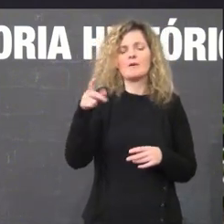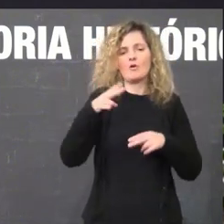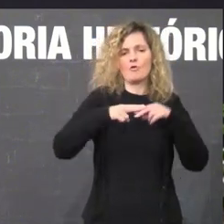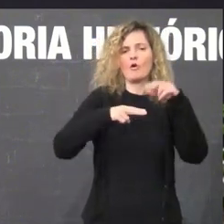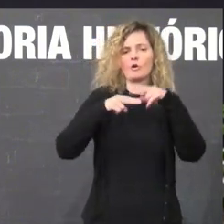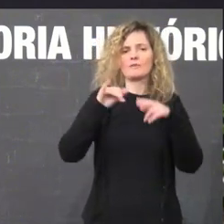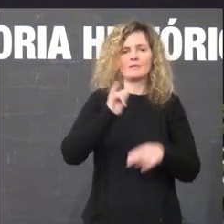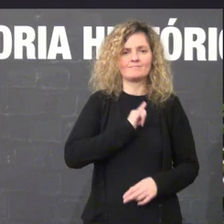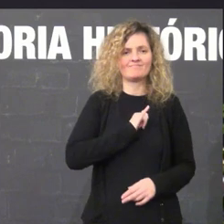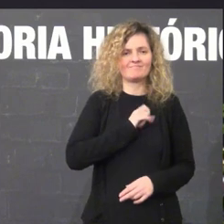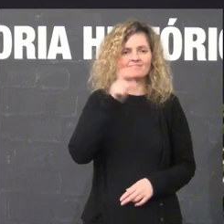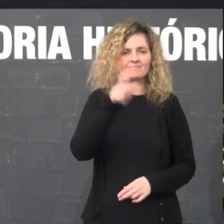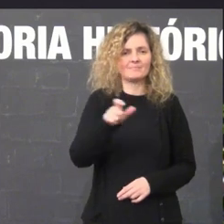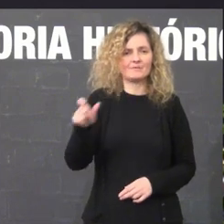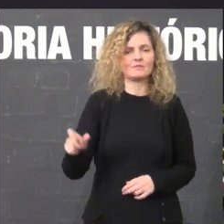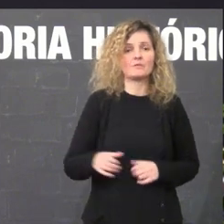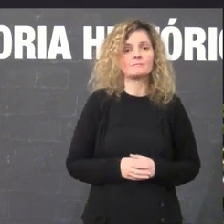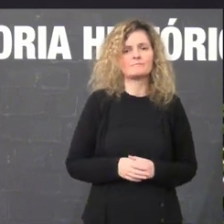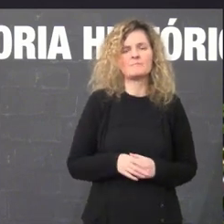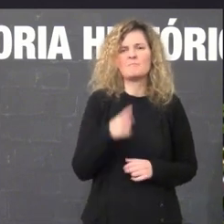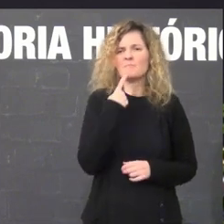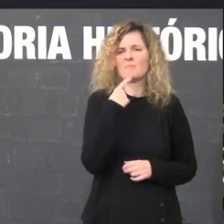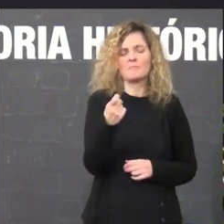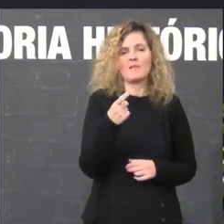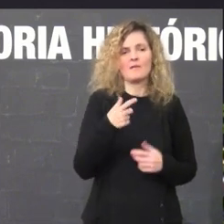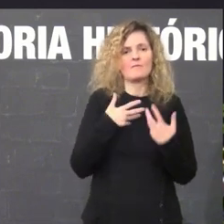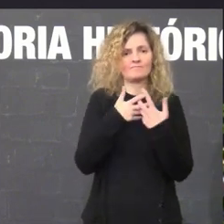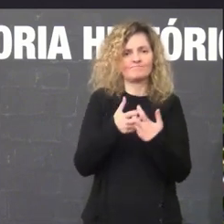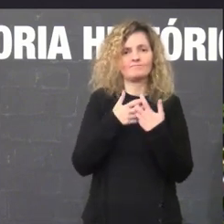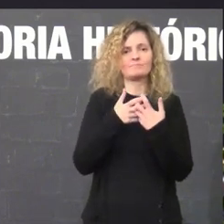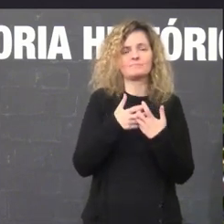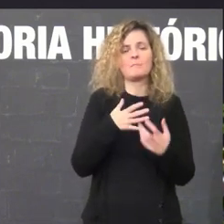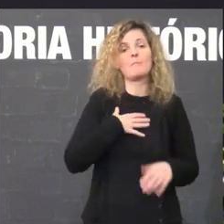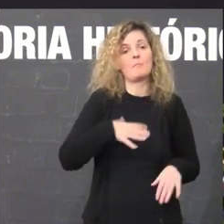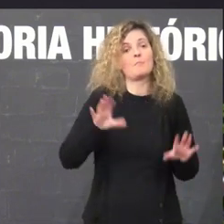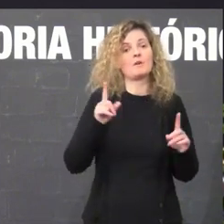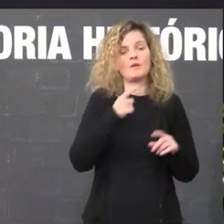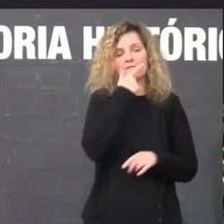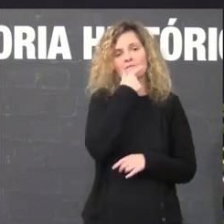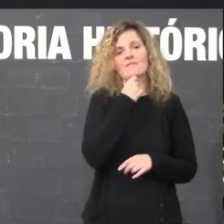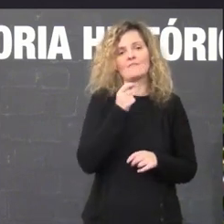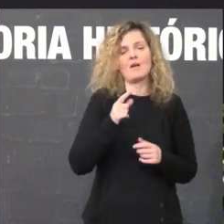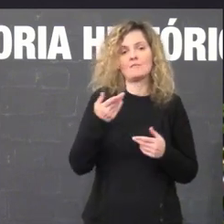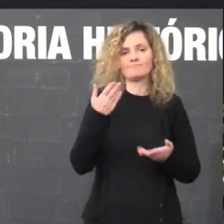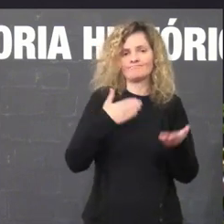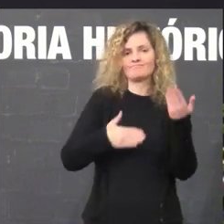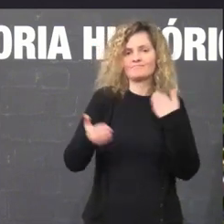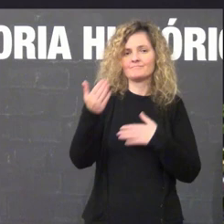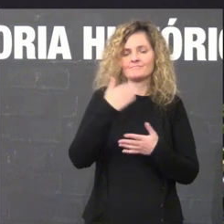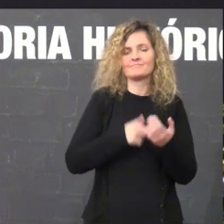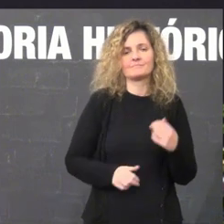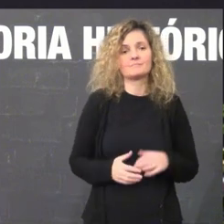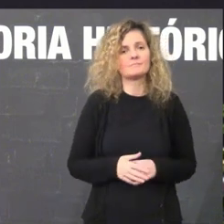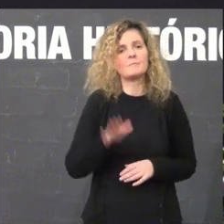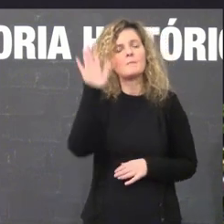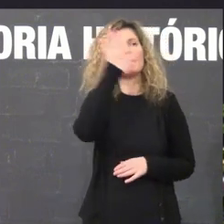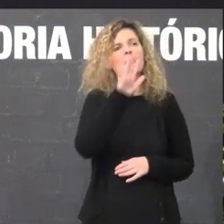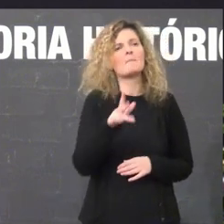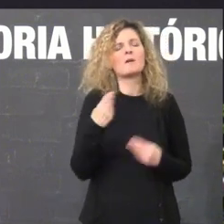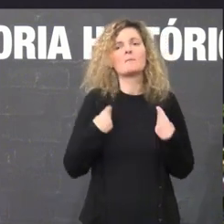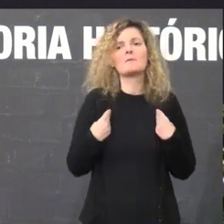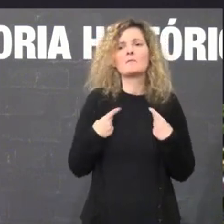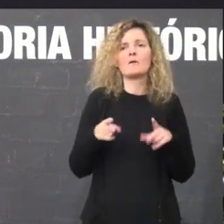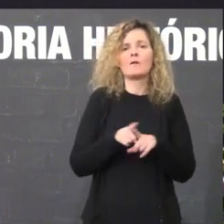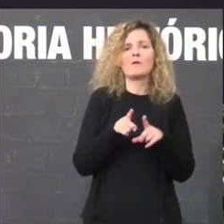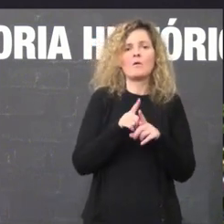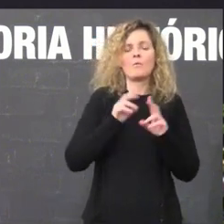identidad de las personas eoma es difícil de combatir Pero quizás o más fácil de desmontar parece que estamos a vivir